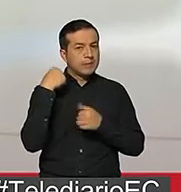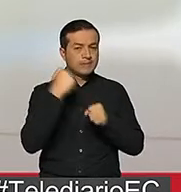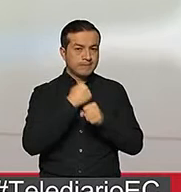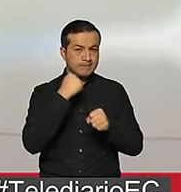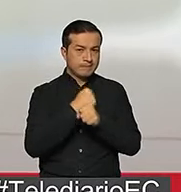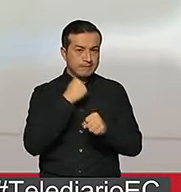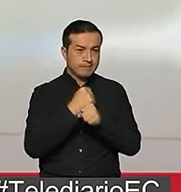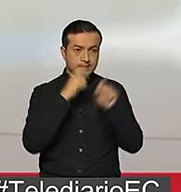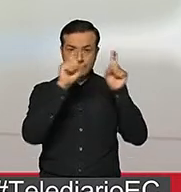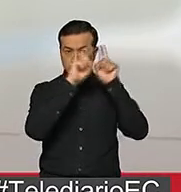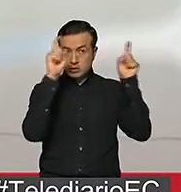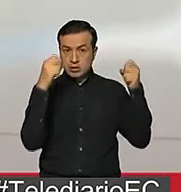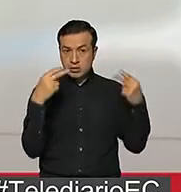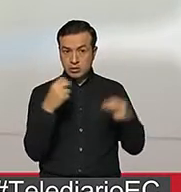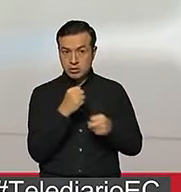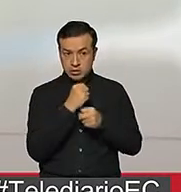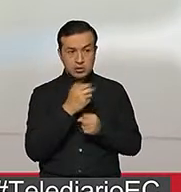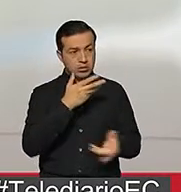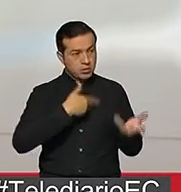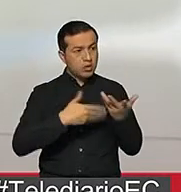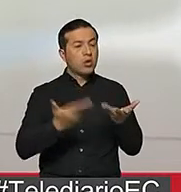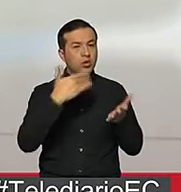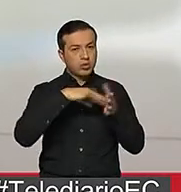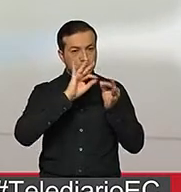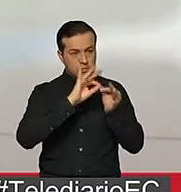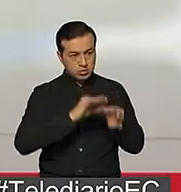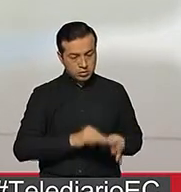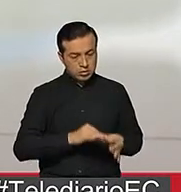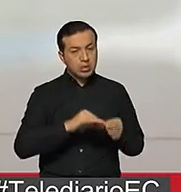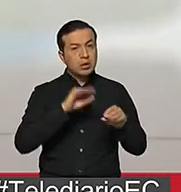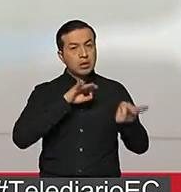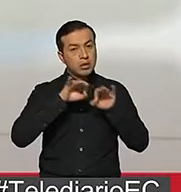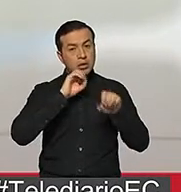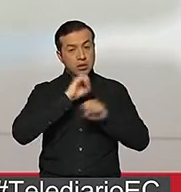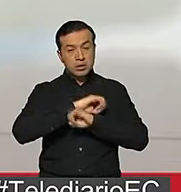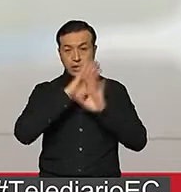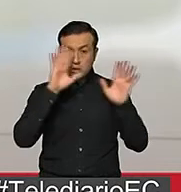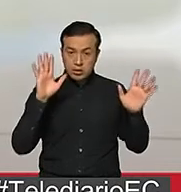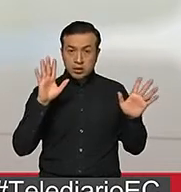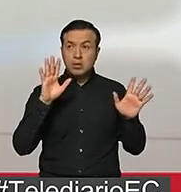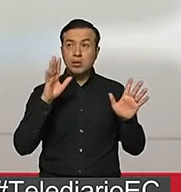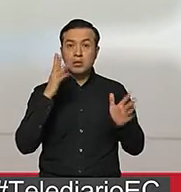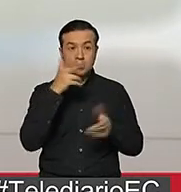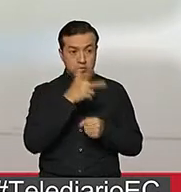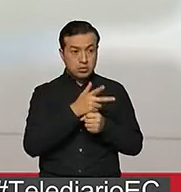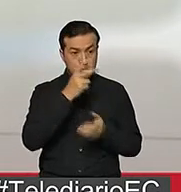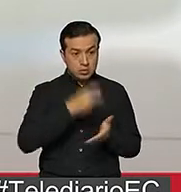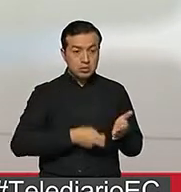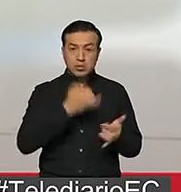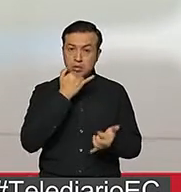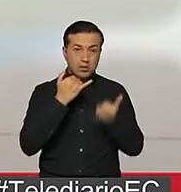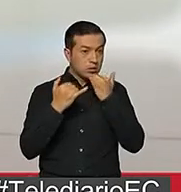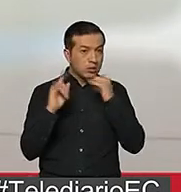empresas aseguradoras para poder volverlos a poner aquí hay que hacer un llamado mal llamado radares probablemente aquí